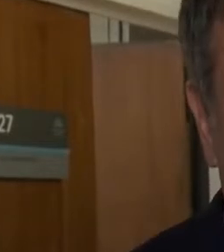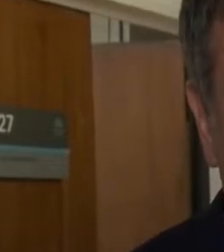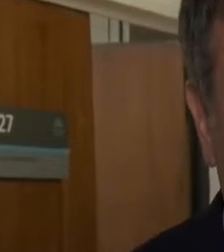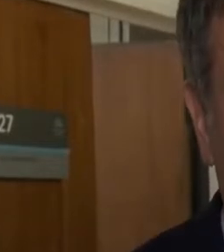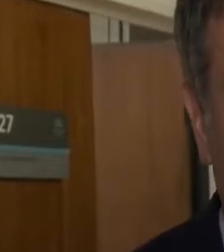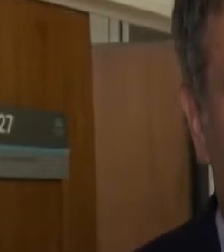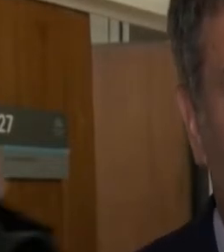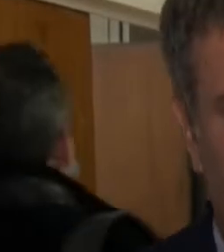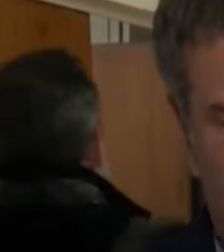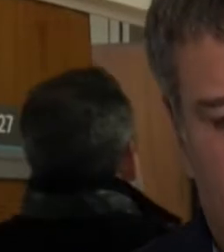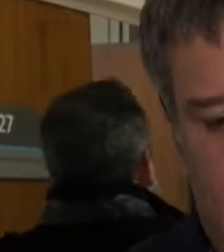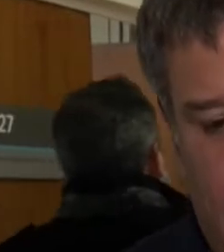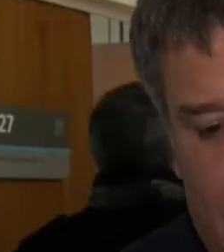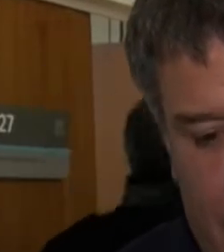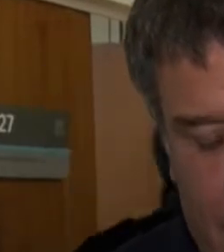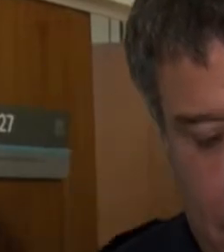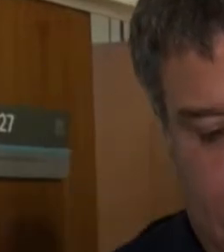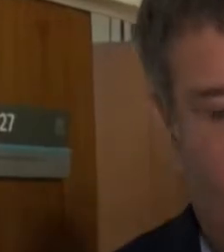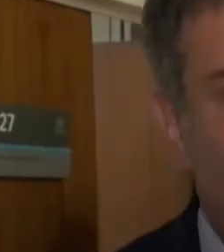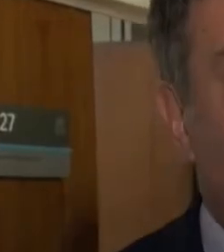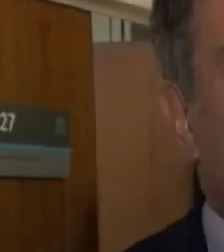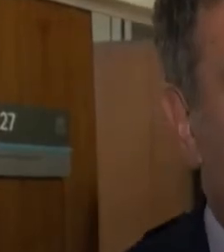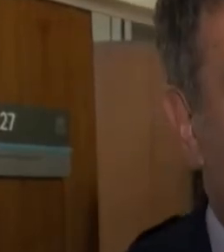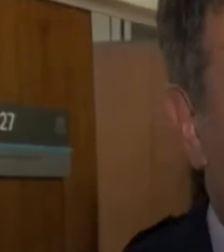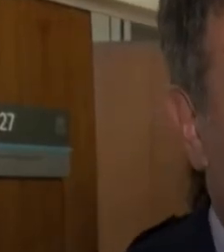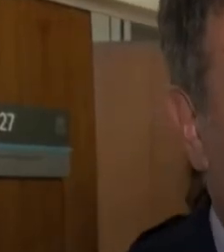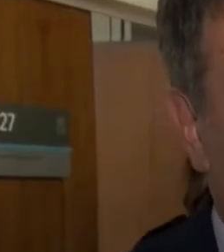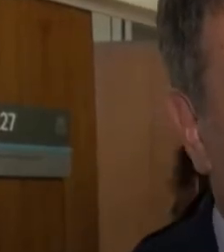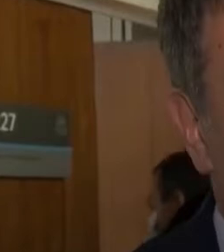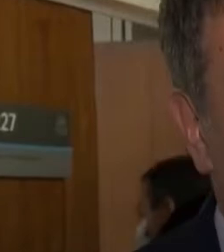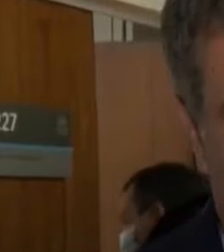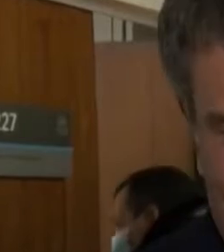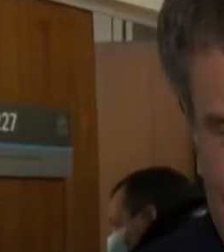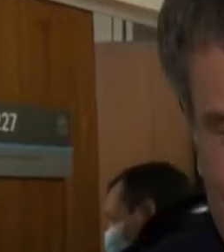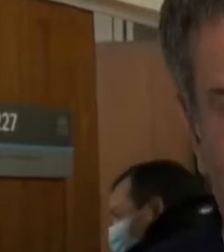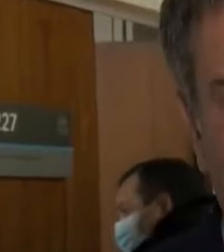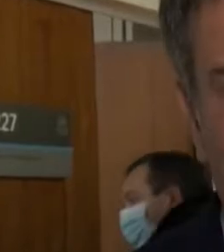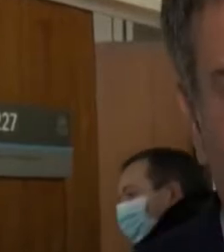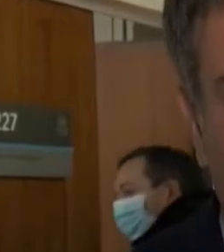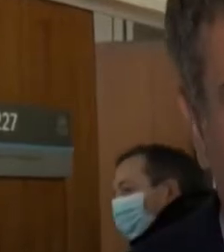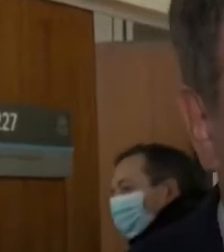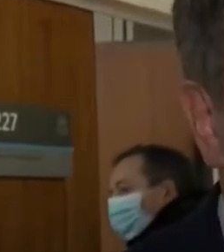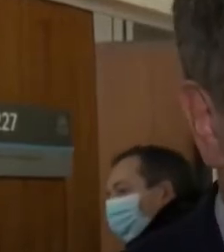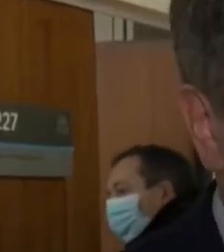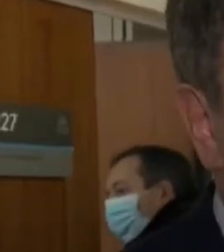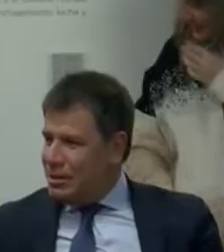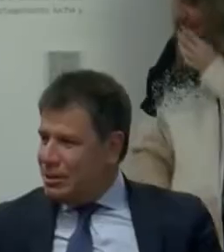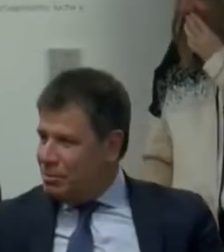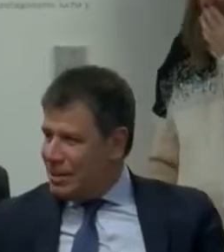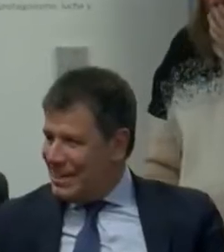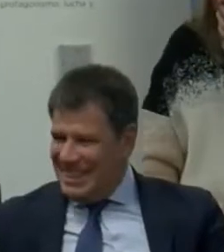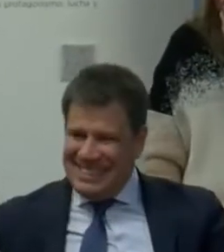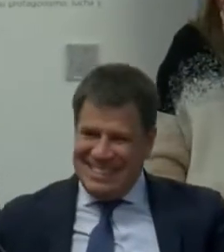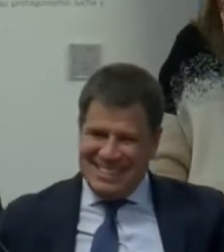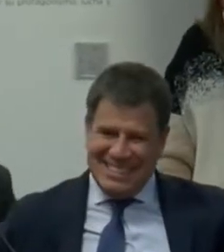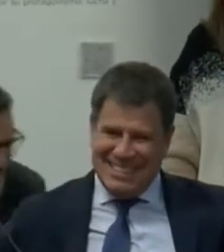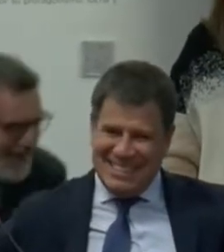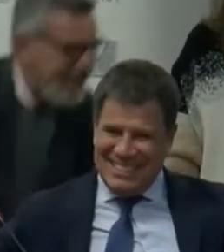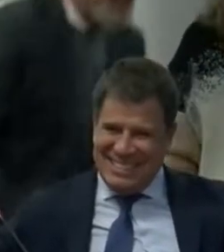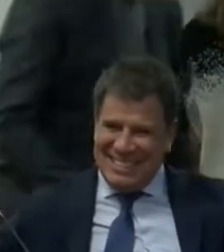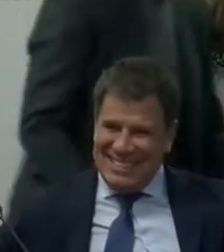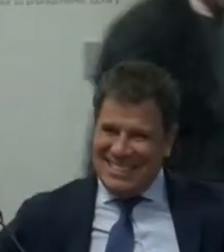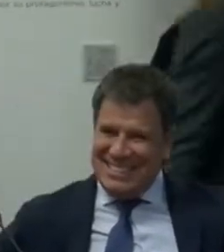Congreso de la Nación, de la Casa del Pueblo, de que hoy los países discuten y compiten por los sistemas educativos, científicos y